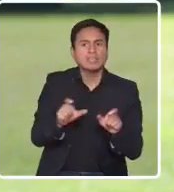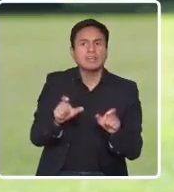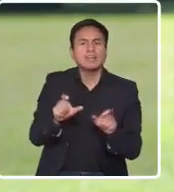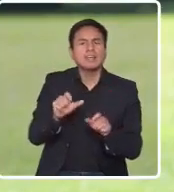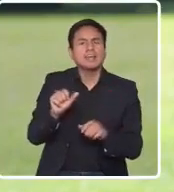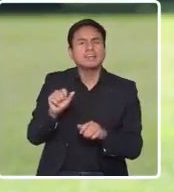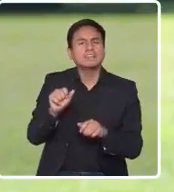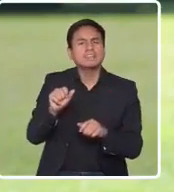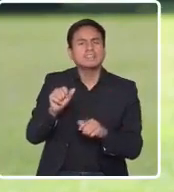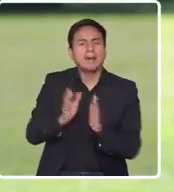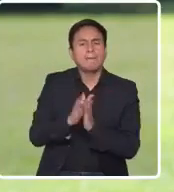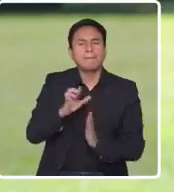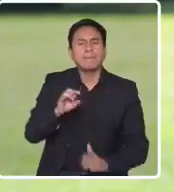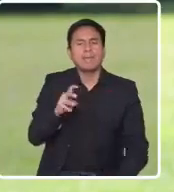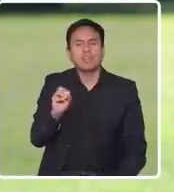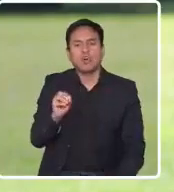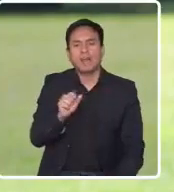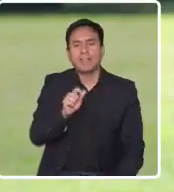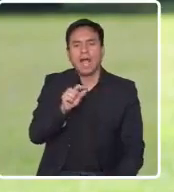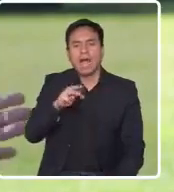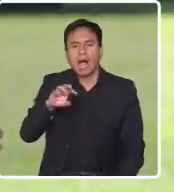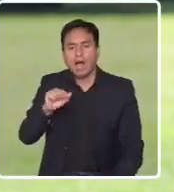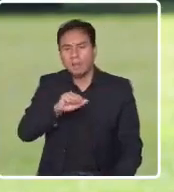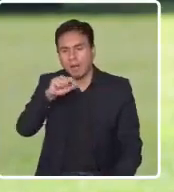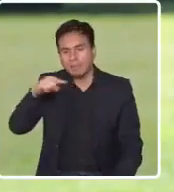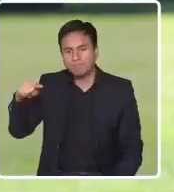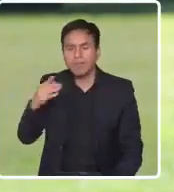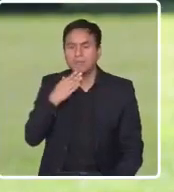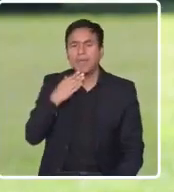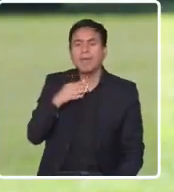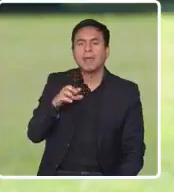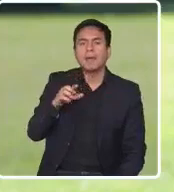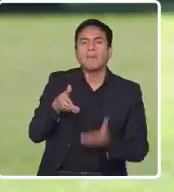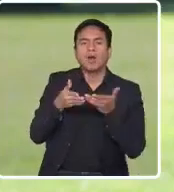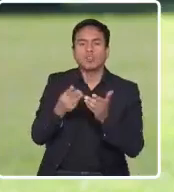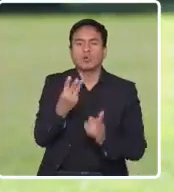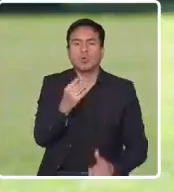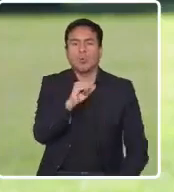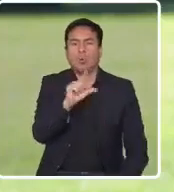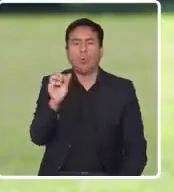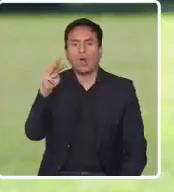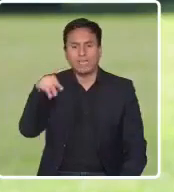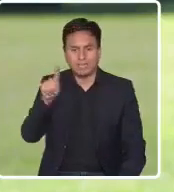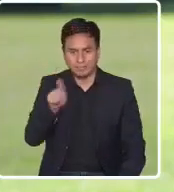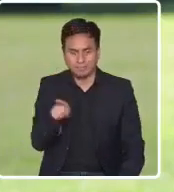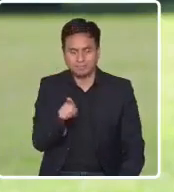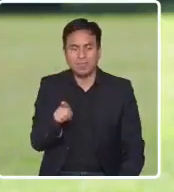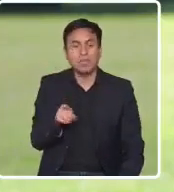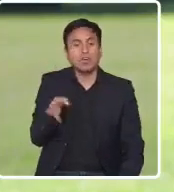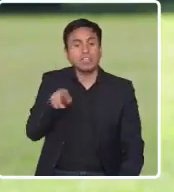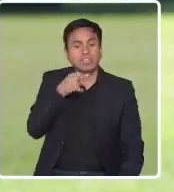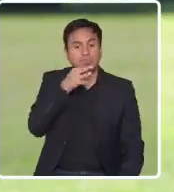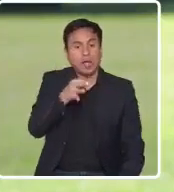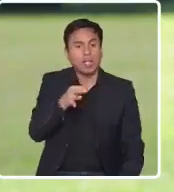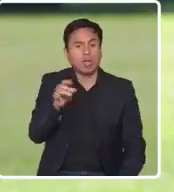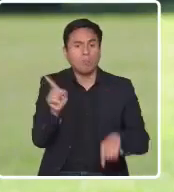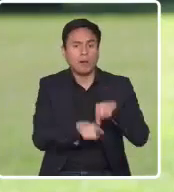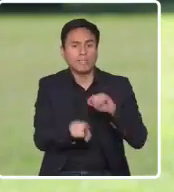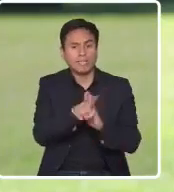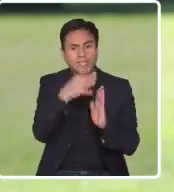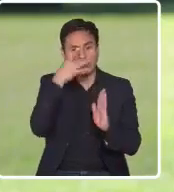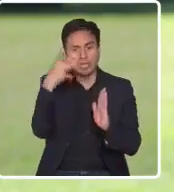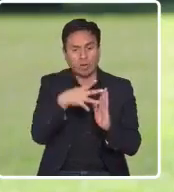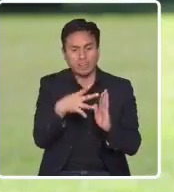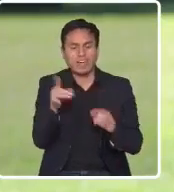Atacama y en Puerto Williams. Y tal como lo he señalado permanentemente, el combate a la delincuencia se